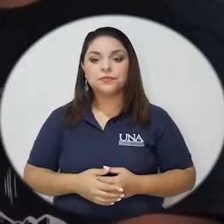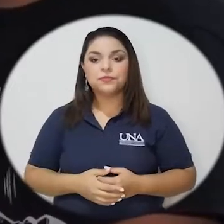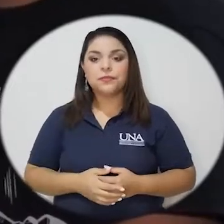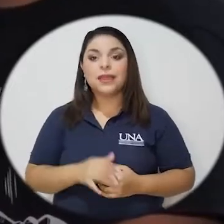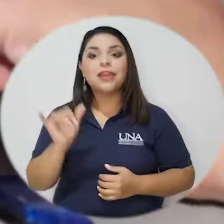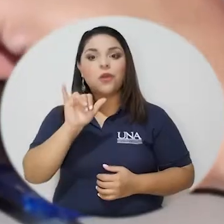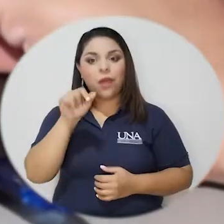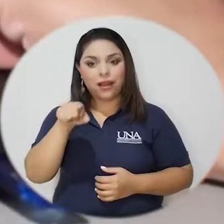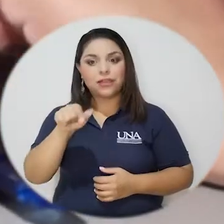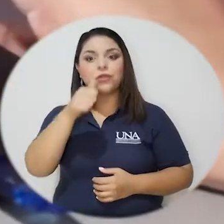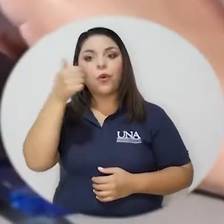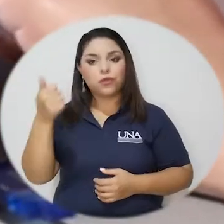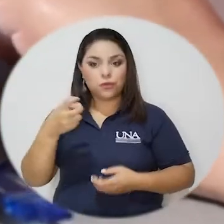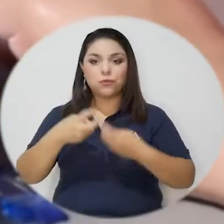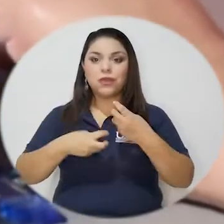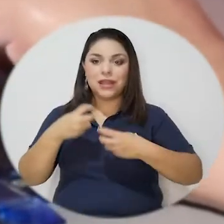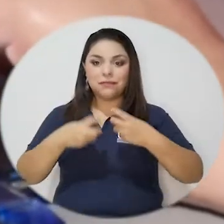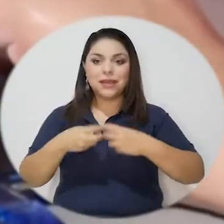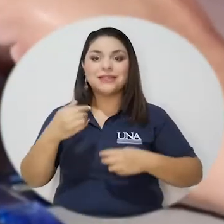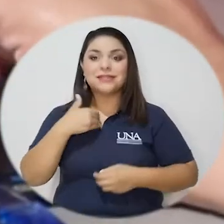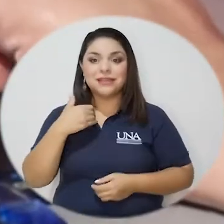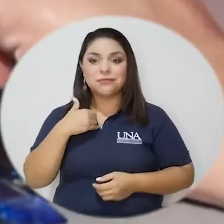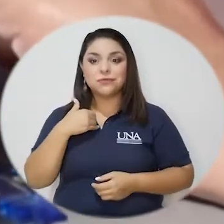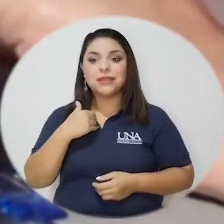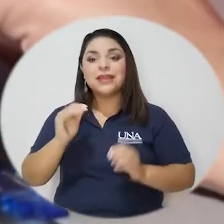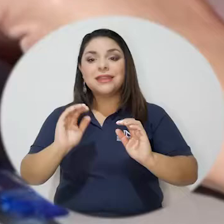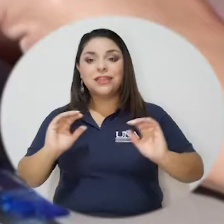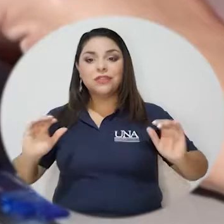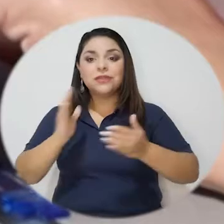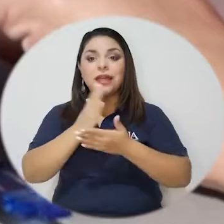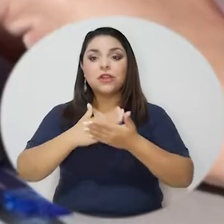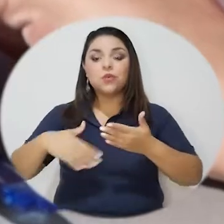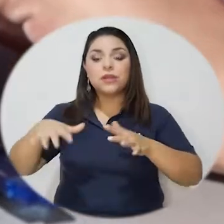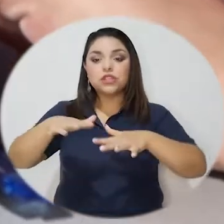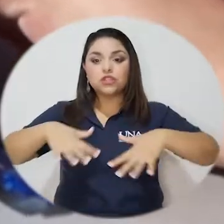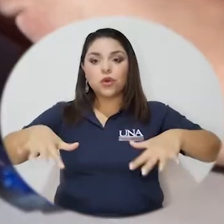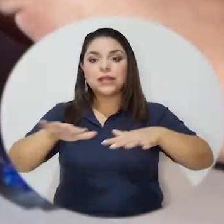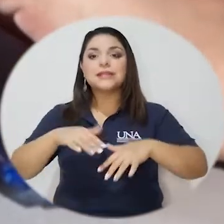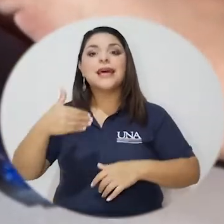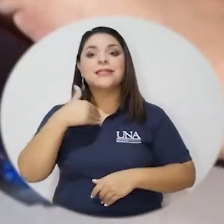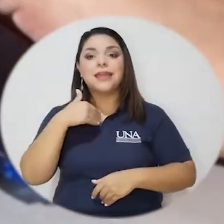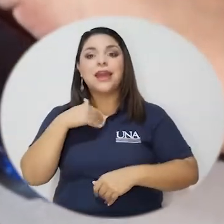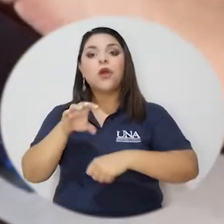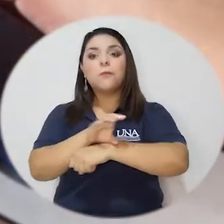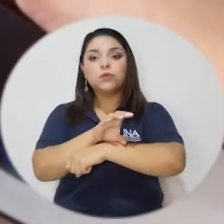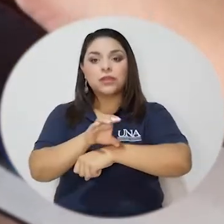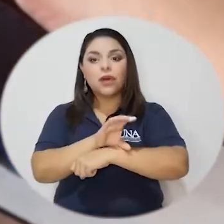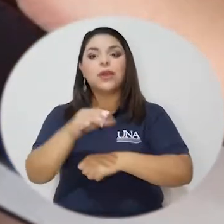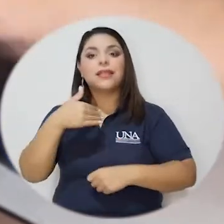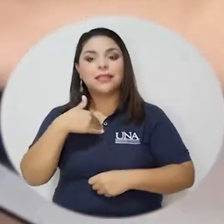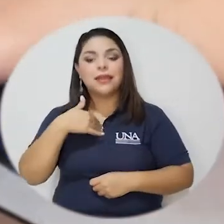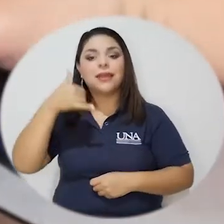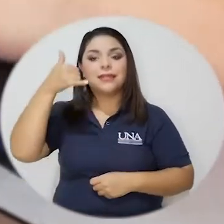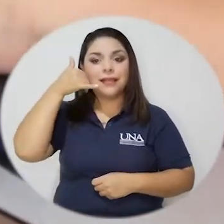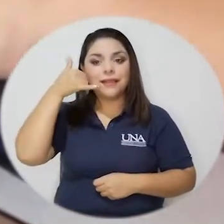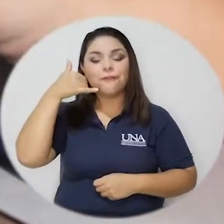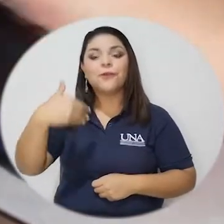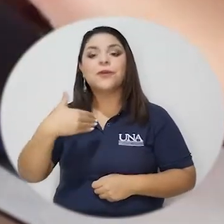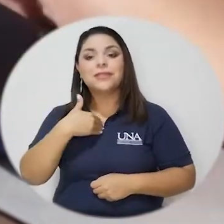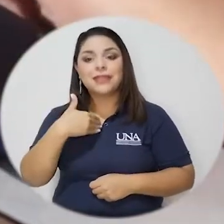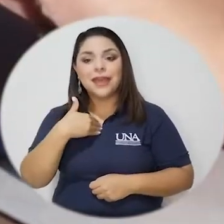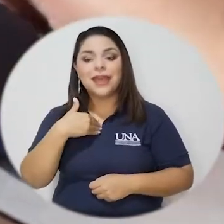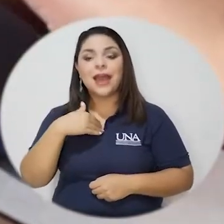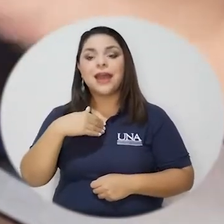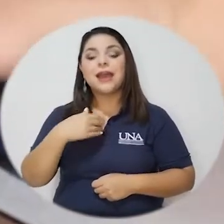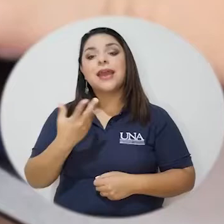cómo hacemos para que, sobre todo en educación, los niños de ciertas zonas tengan su computadora, tengan su teléfono, tengan